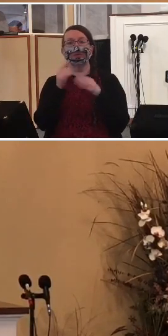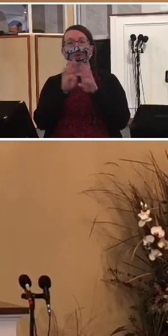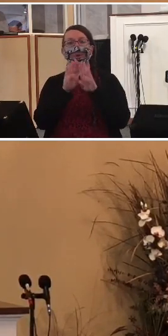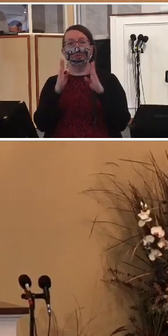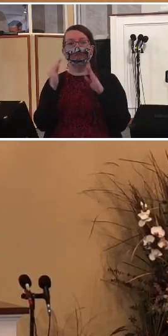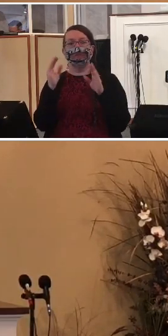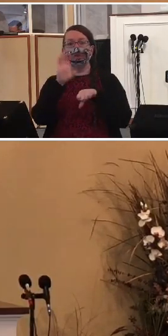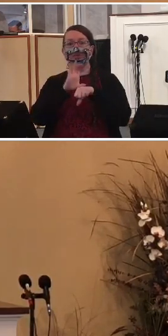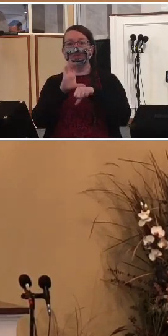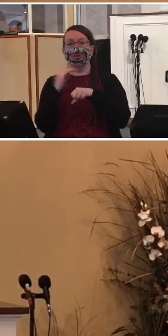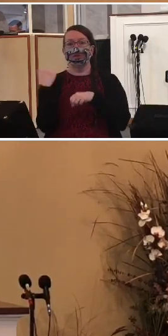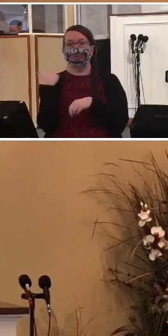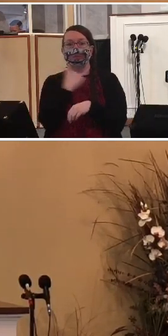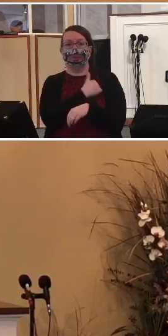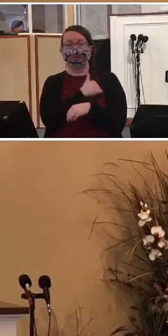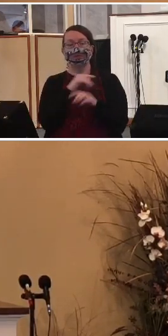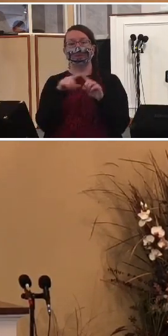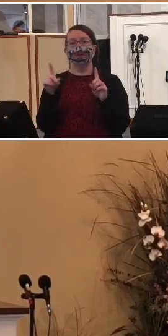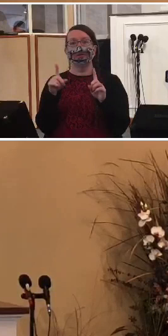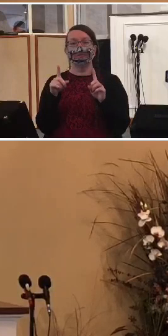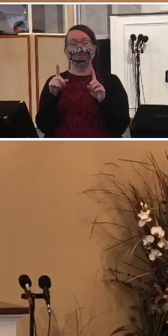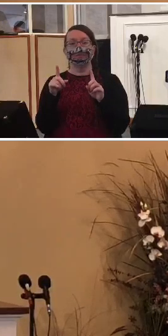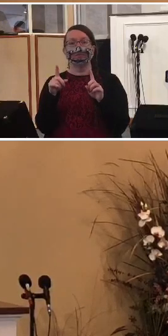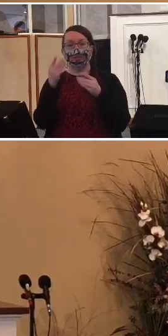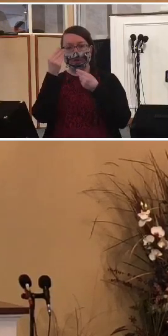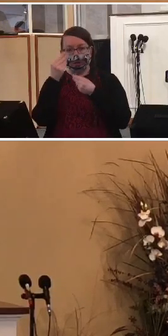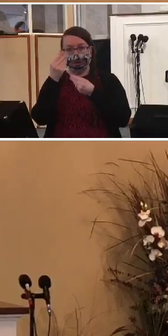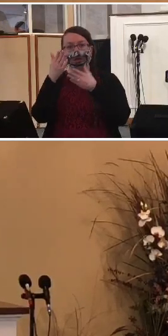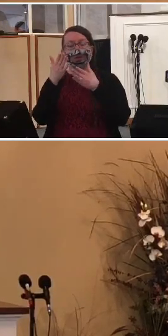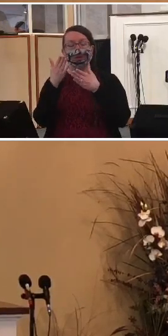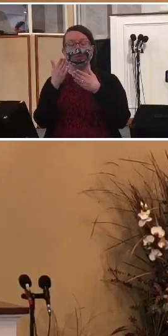porque ahora mismo no tenemos el espacio.